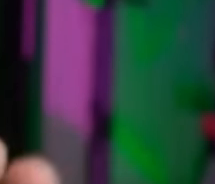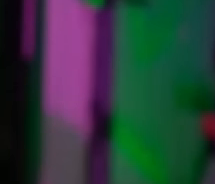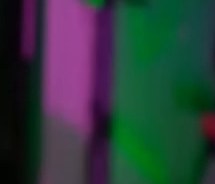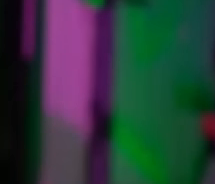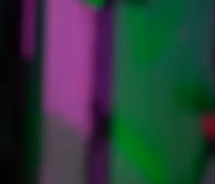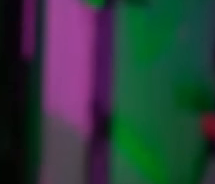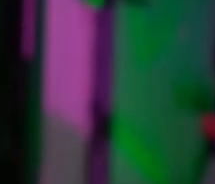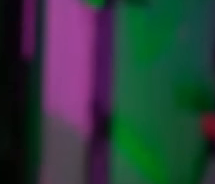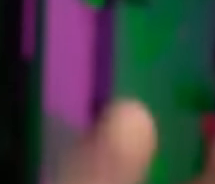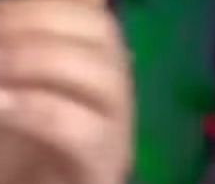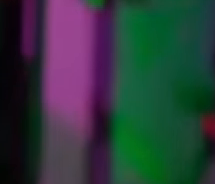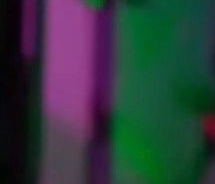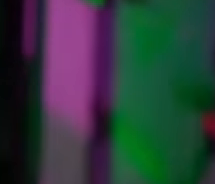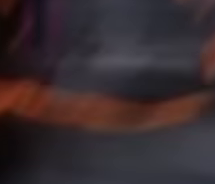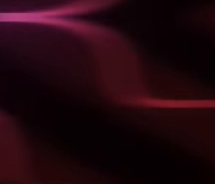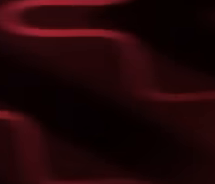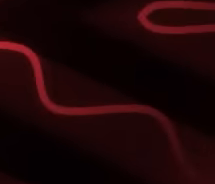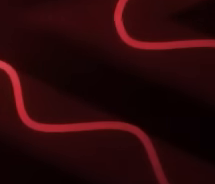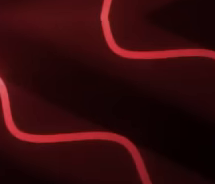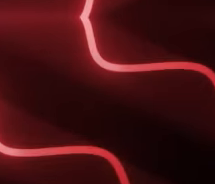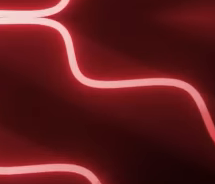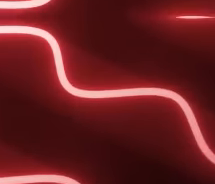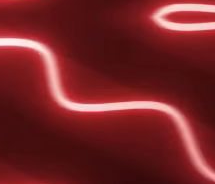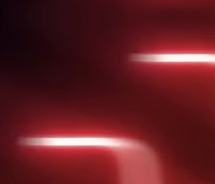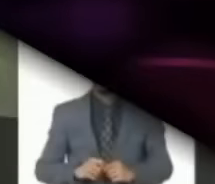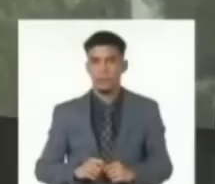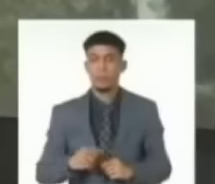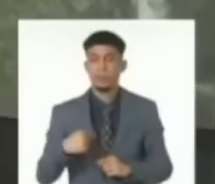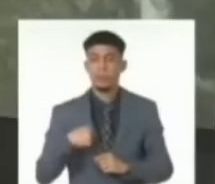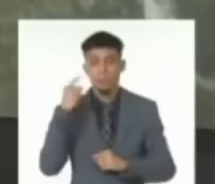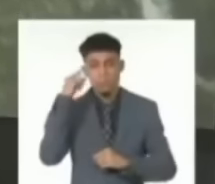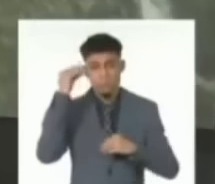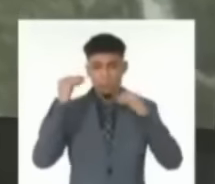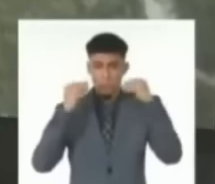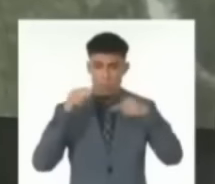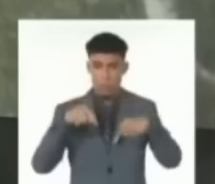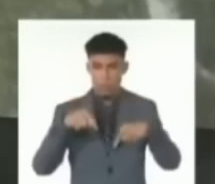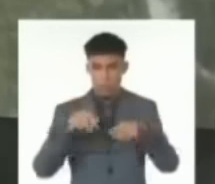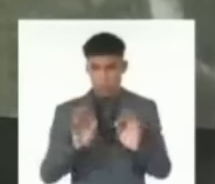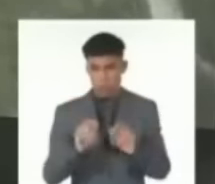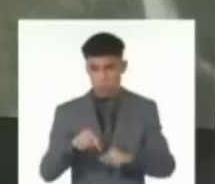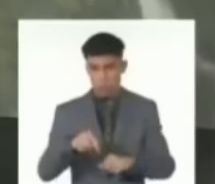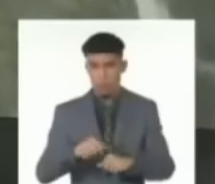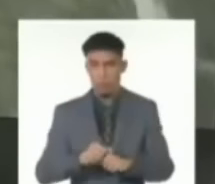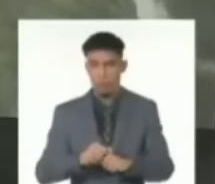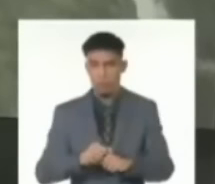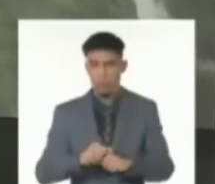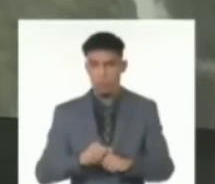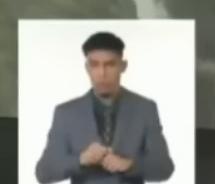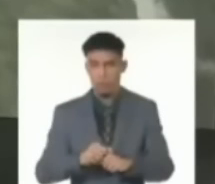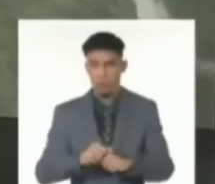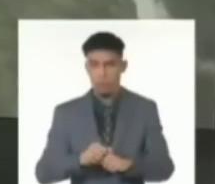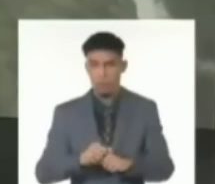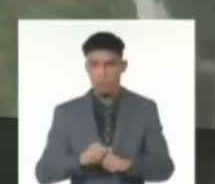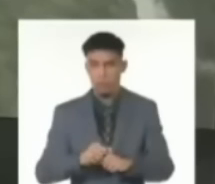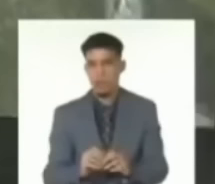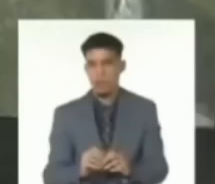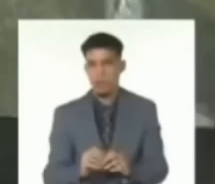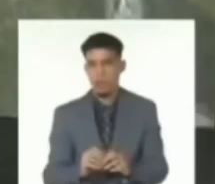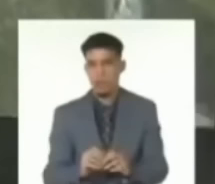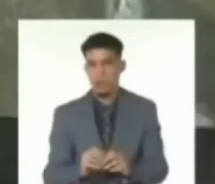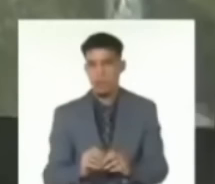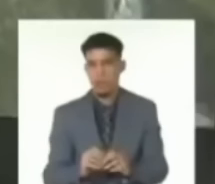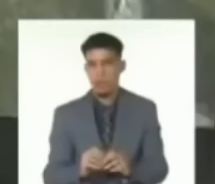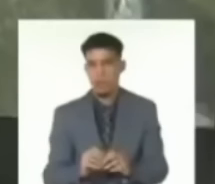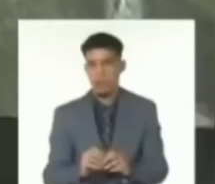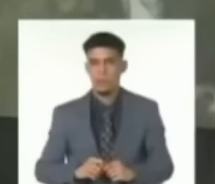Humbertico? Bueno, minimizar lo que está pasando en Cuba. ¿Cómo le vamos? Yo pensaba ahora en las trajes, en esas imágenes que son muy ¿En las tres qué? ¿Qué dijo? ¿En